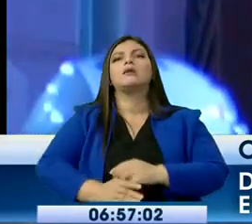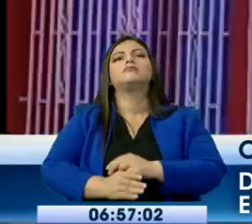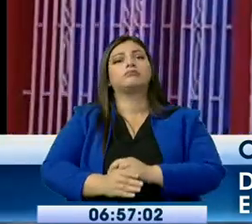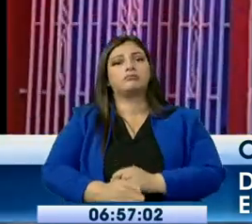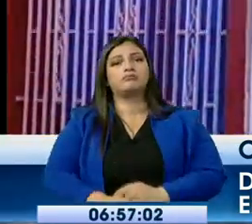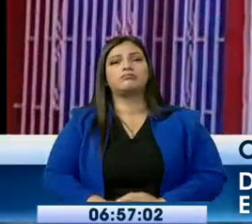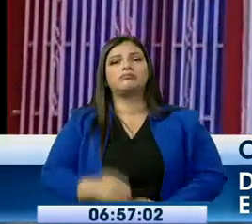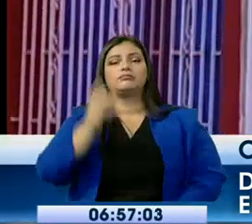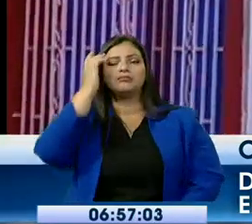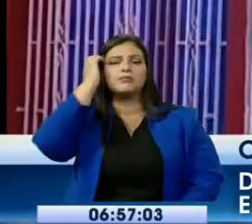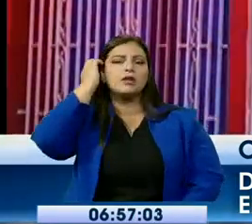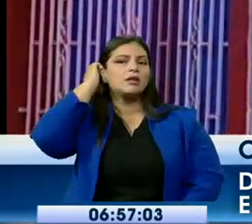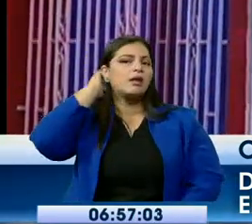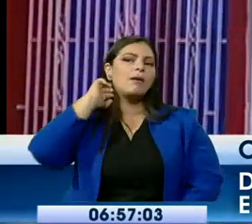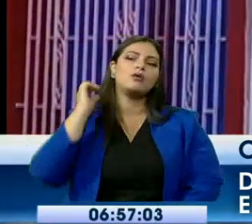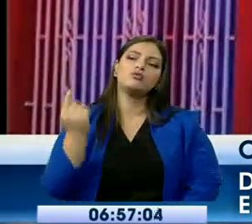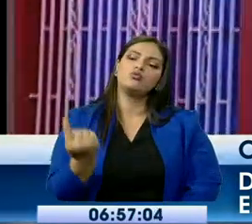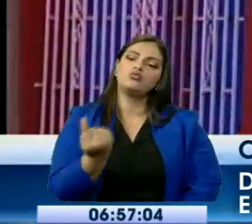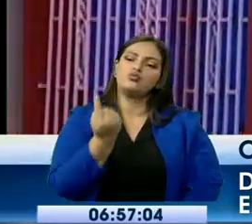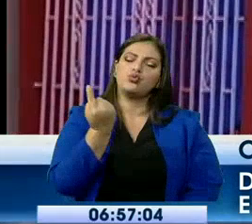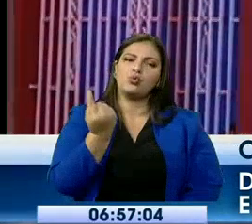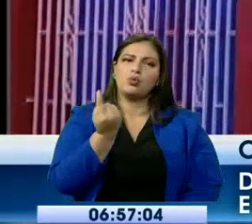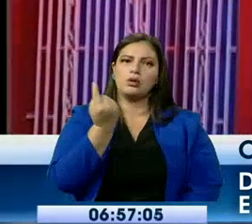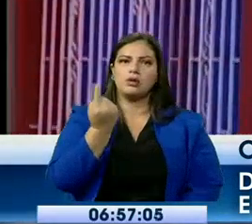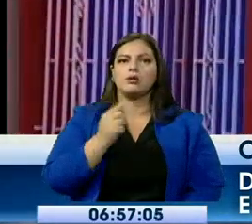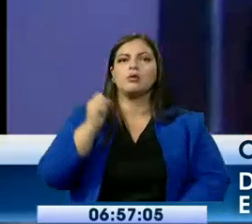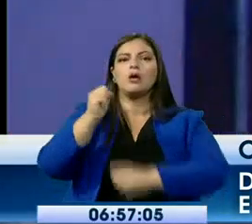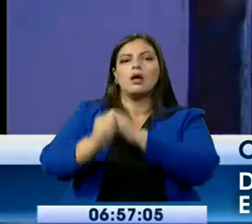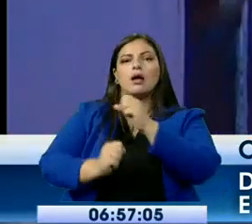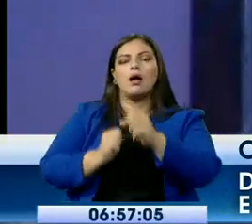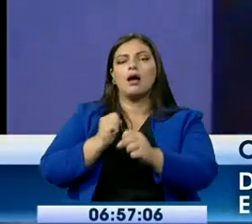adulto mayor de más de 70 años de edad.